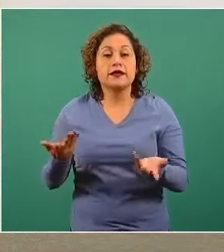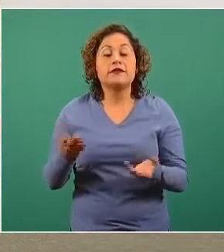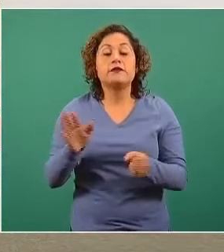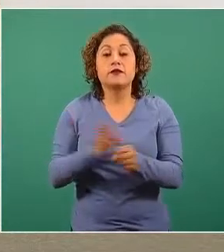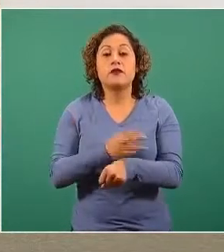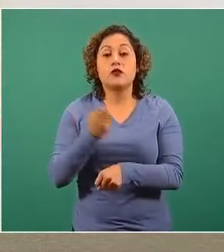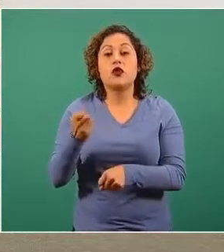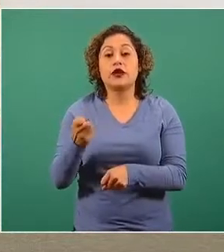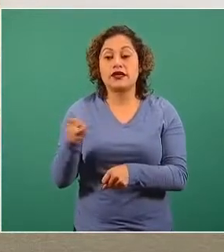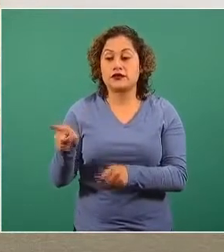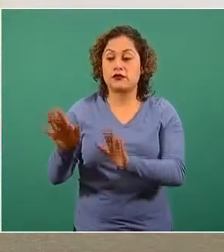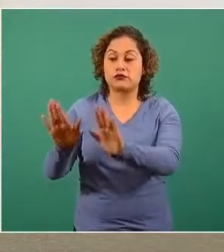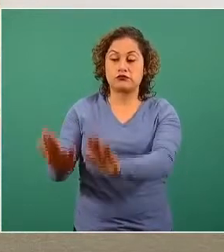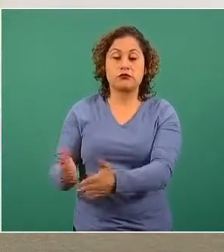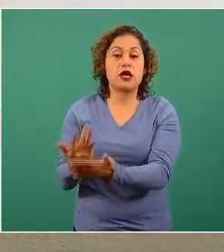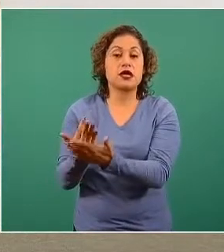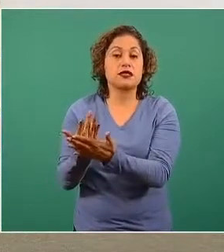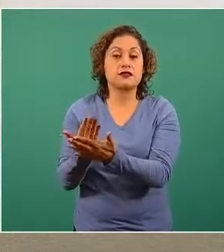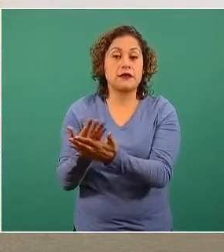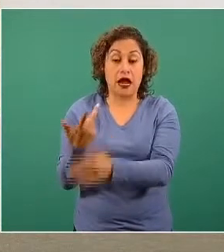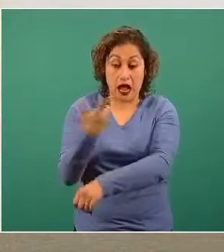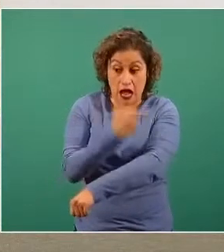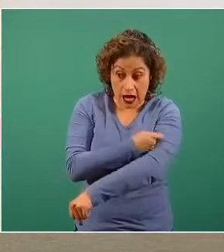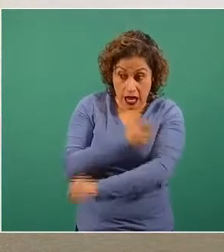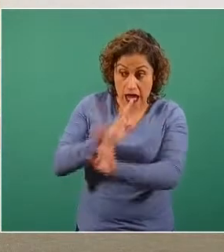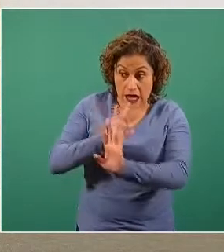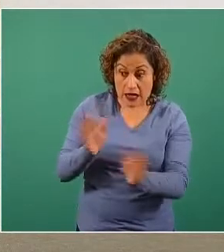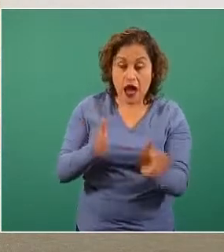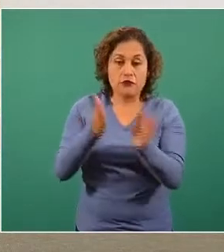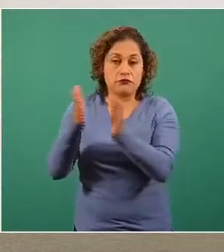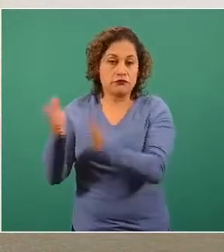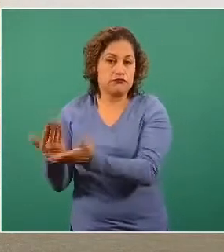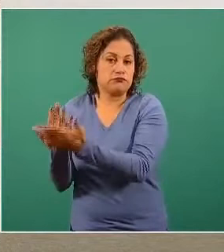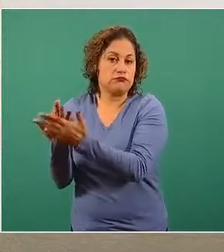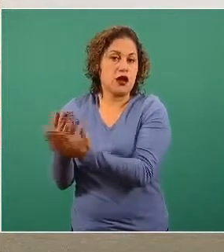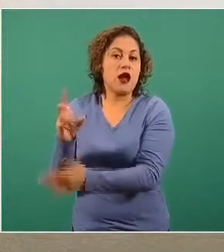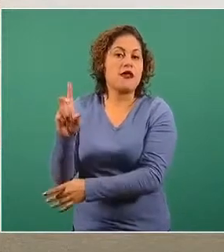30 minutos de observación para